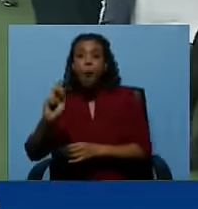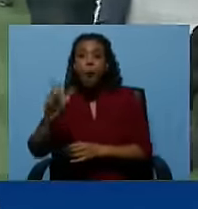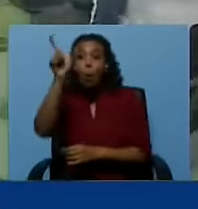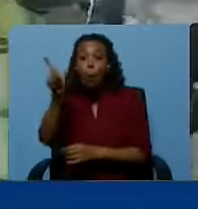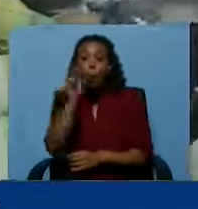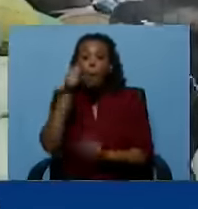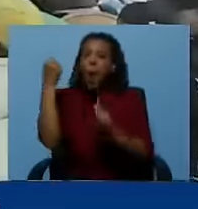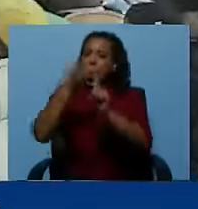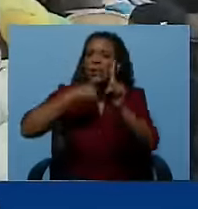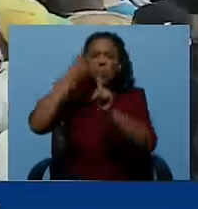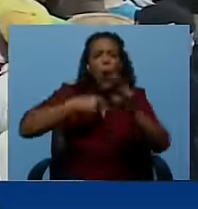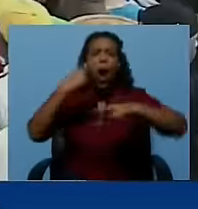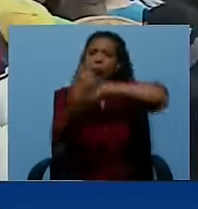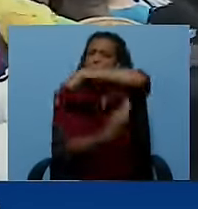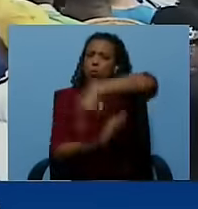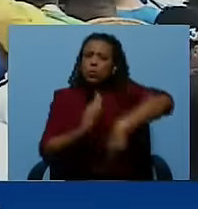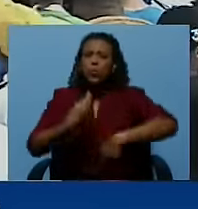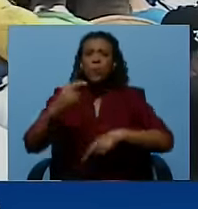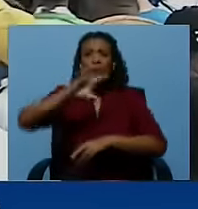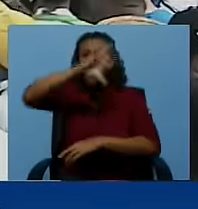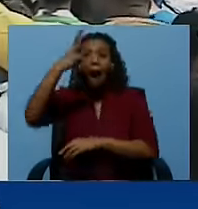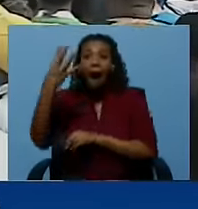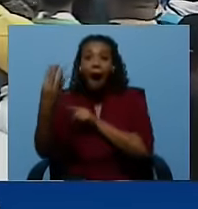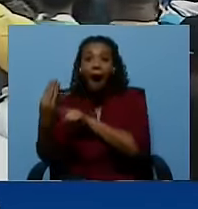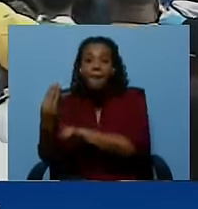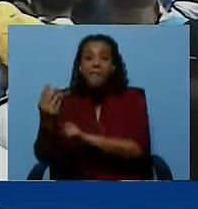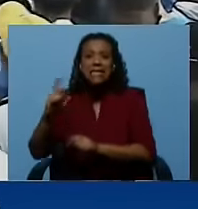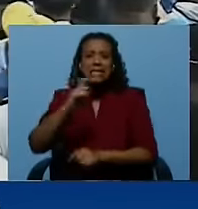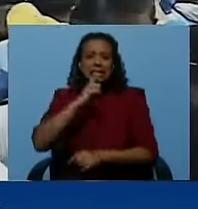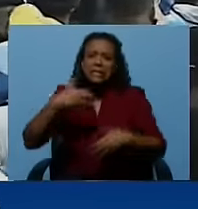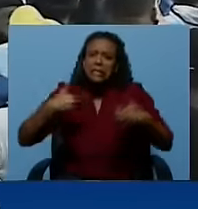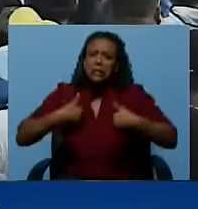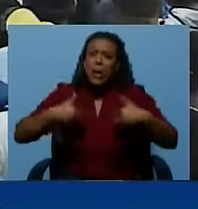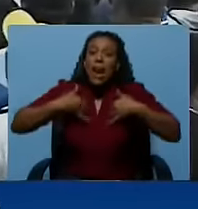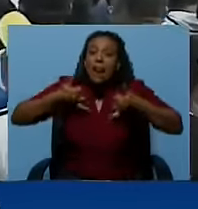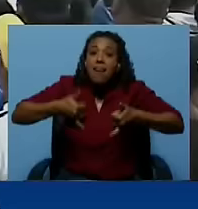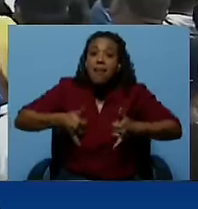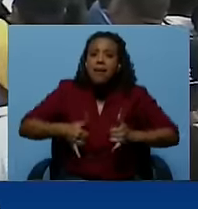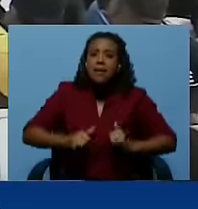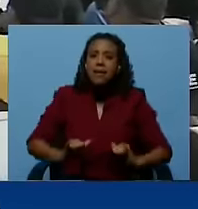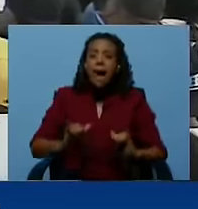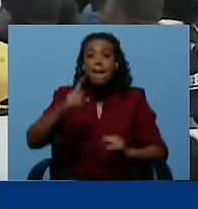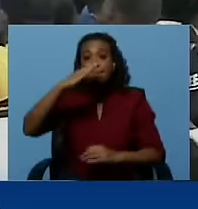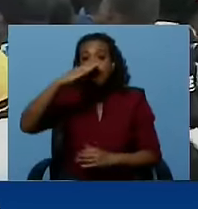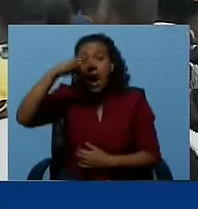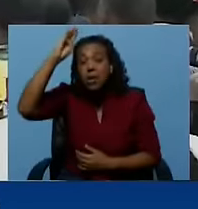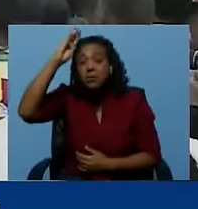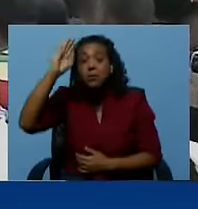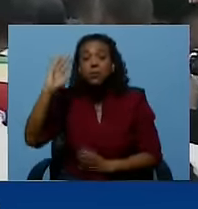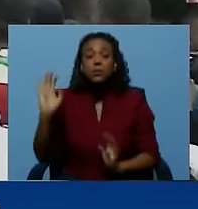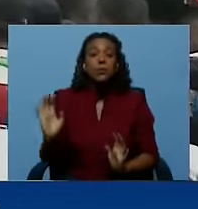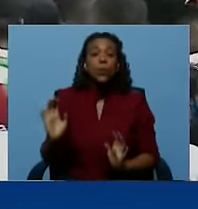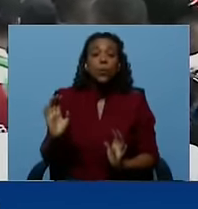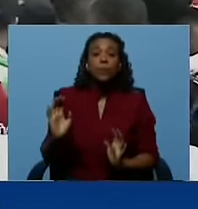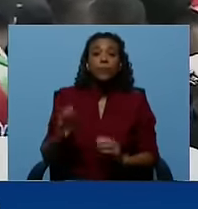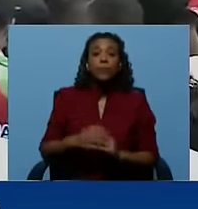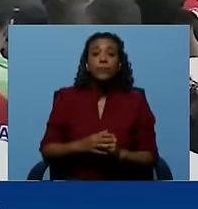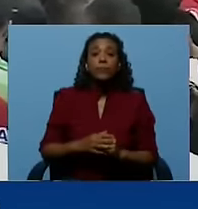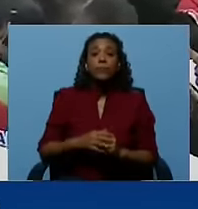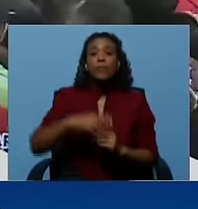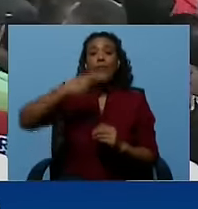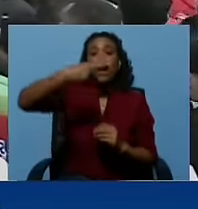grandes luchadores revolucionarios del África, la hija mayor de